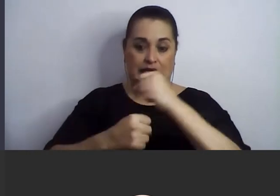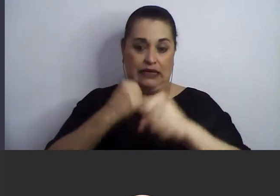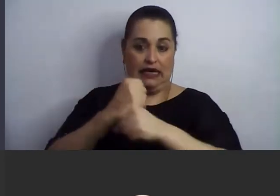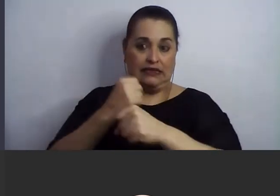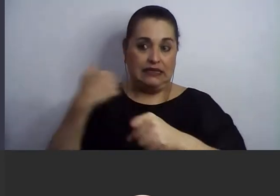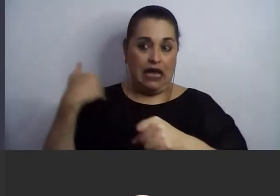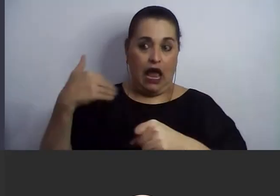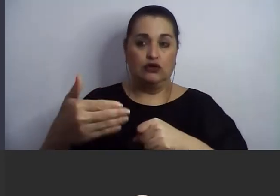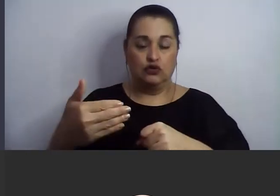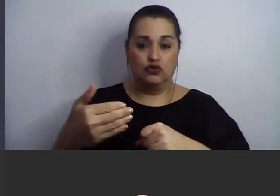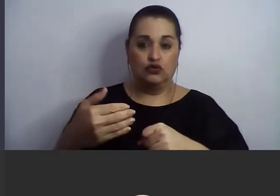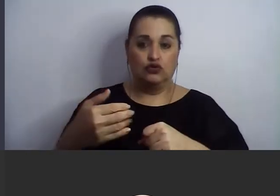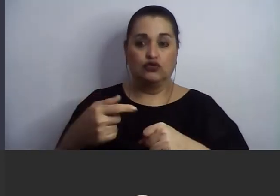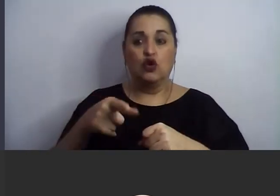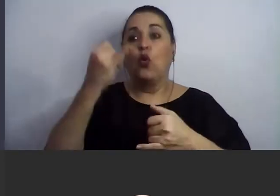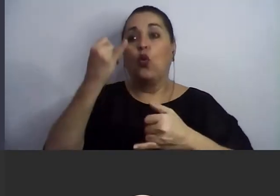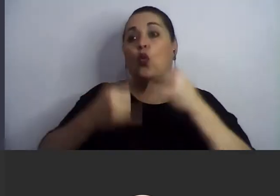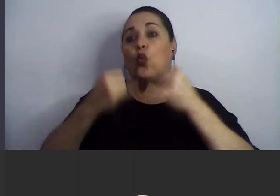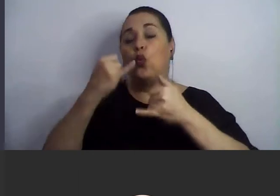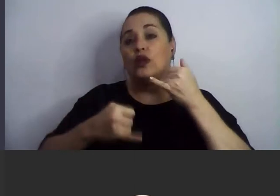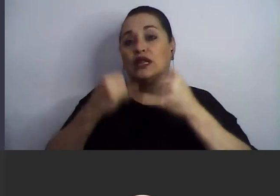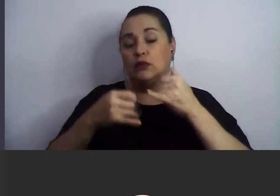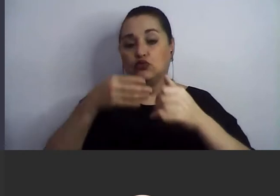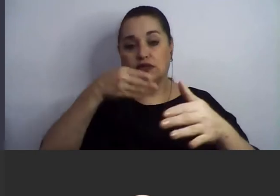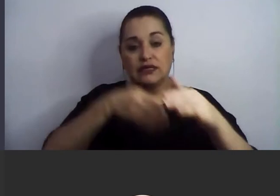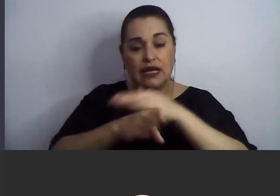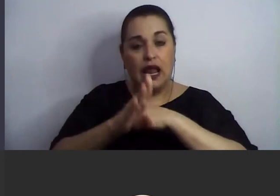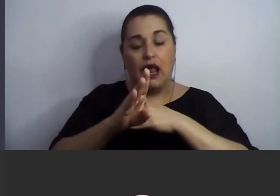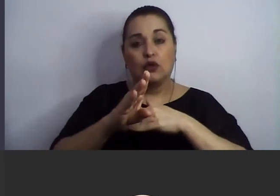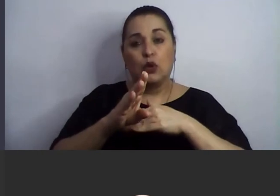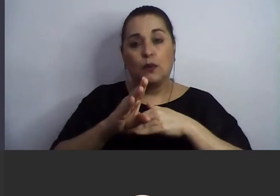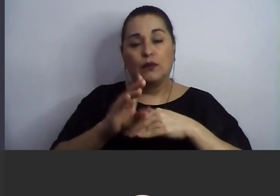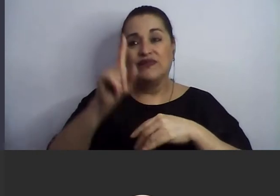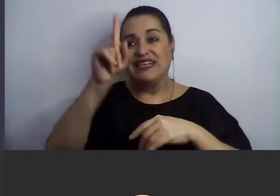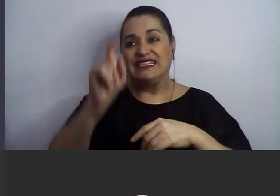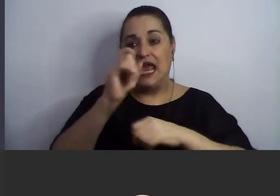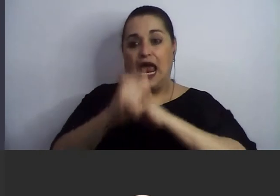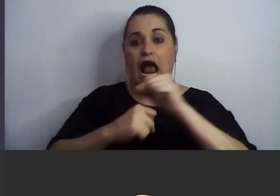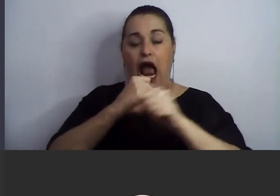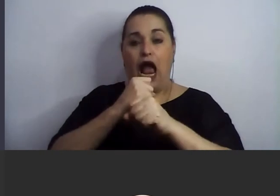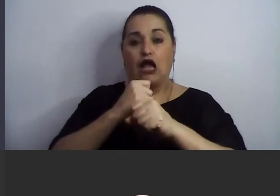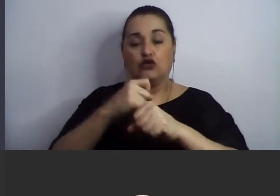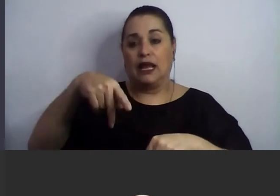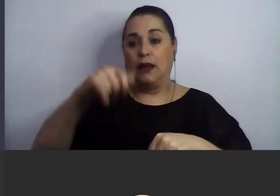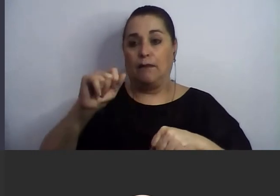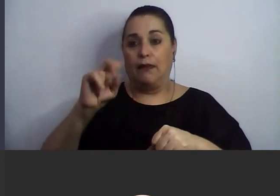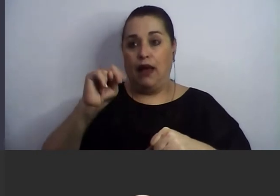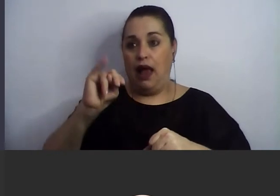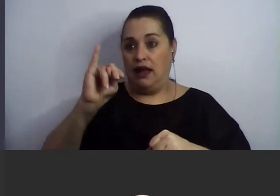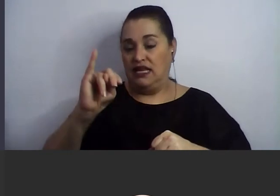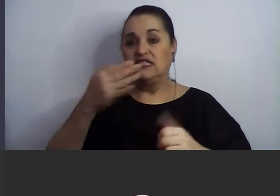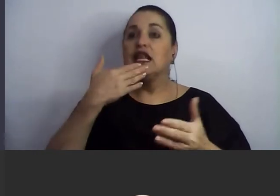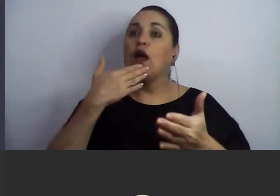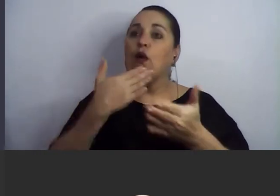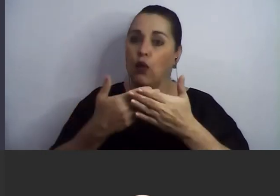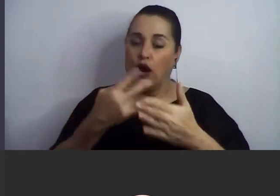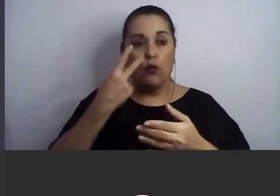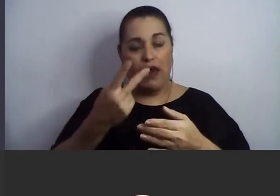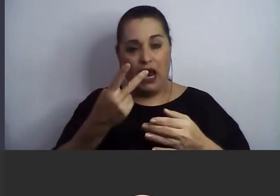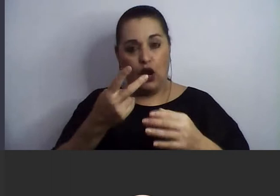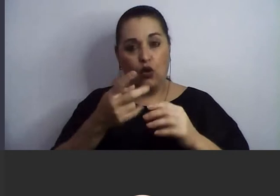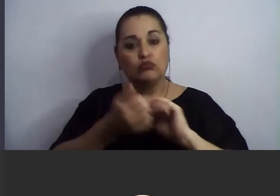que coincidencialmente son los últimos estamos entrando a los 100 años del patronato de la infancia sería bueno como verlo que haga una